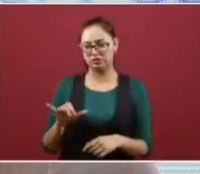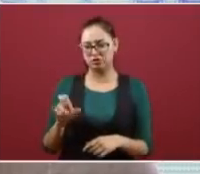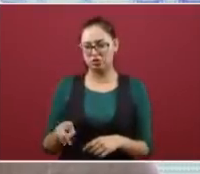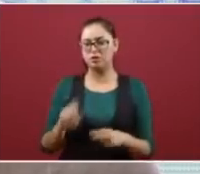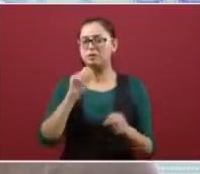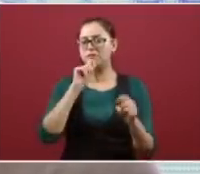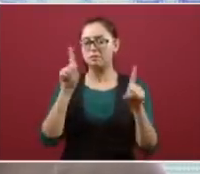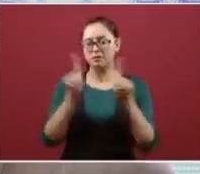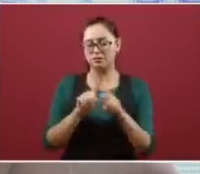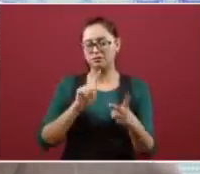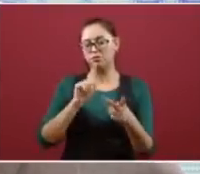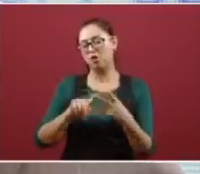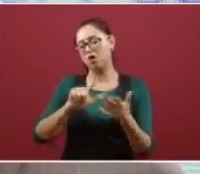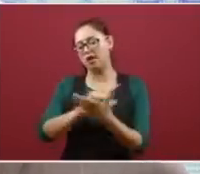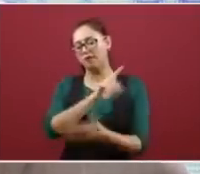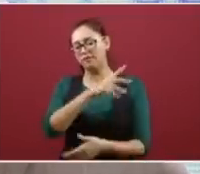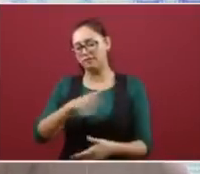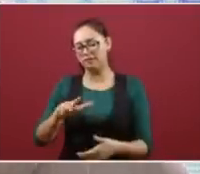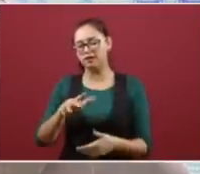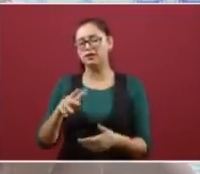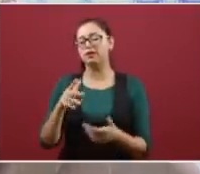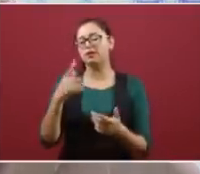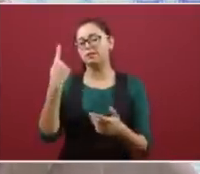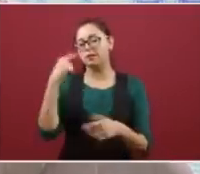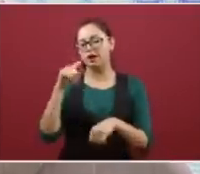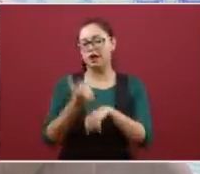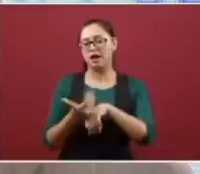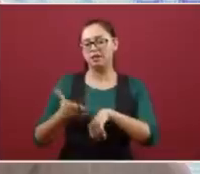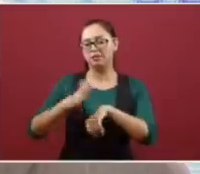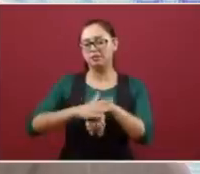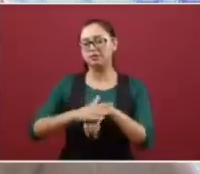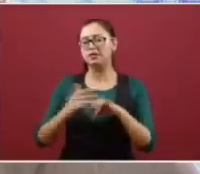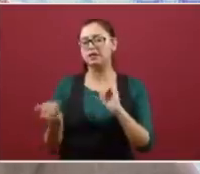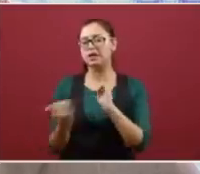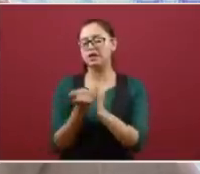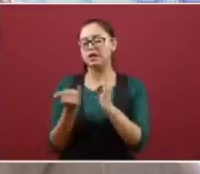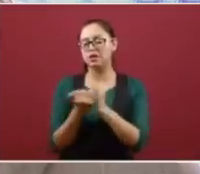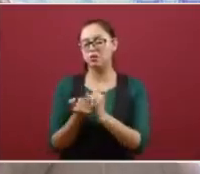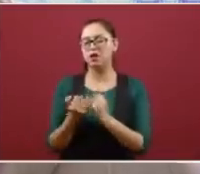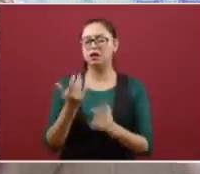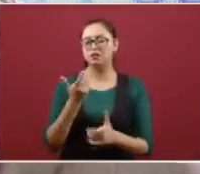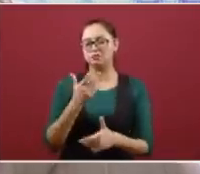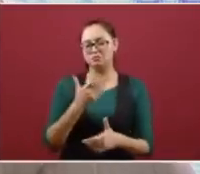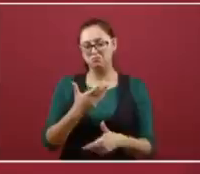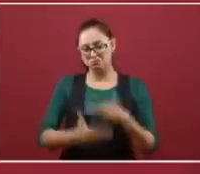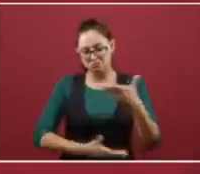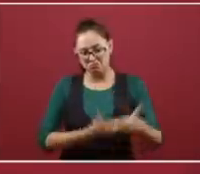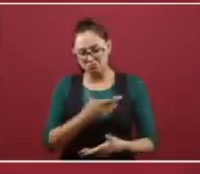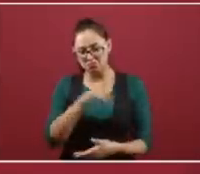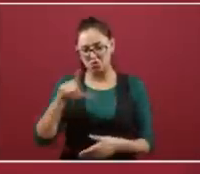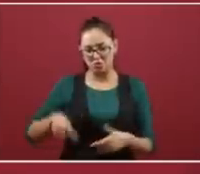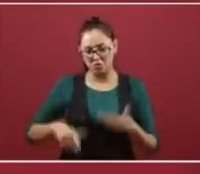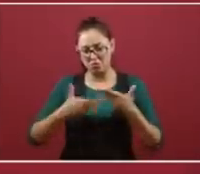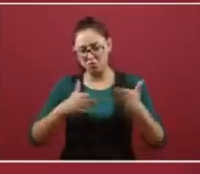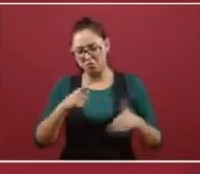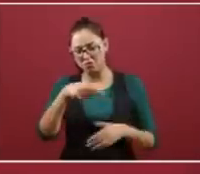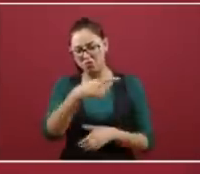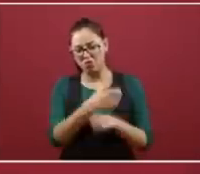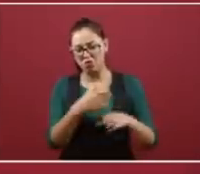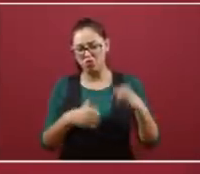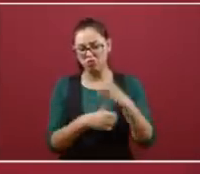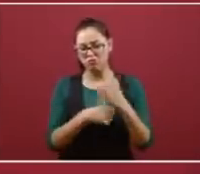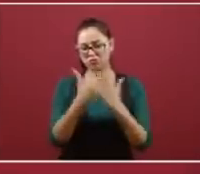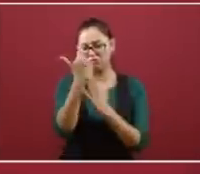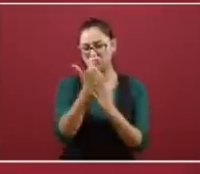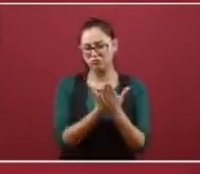y enajenación de bienes del sector público y por último para esta reforma constitucional de